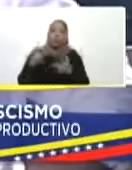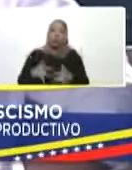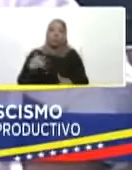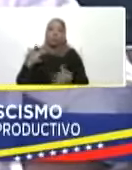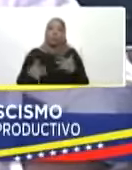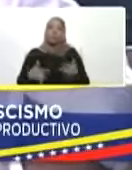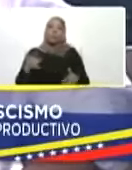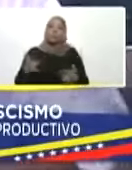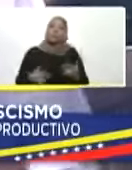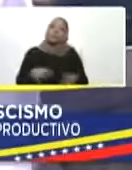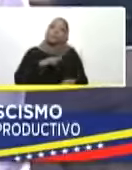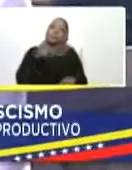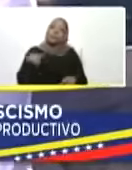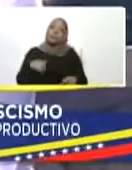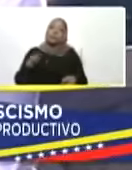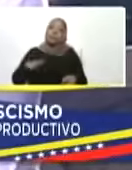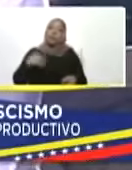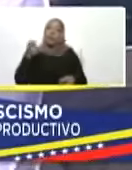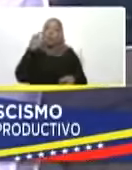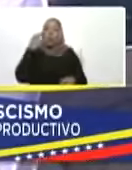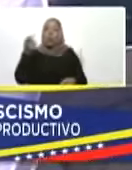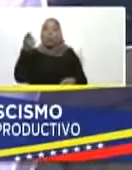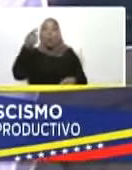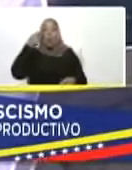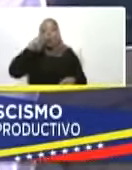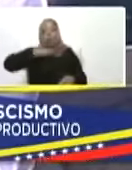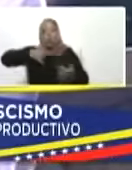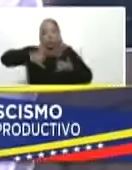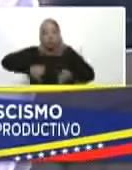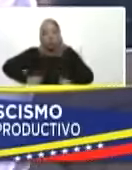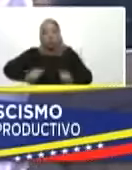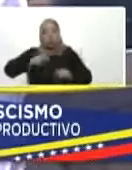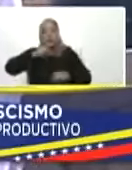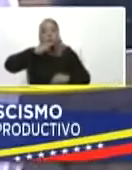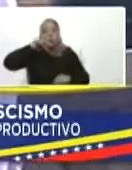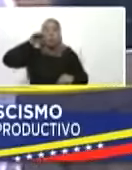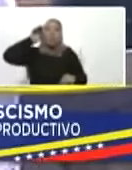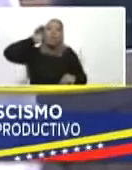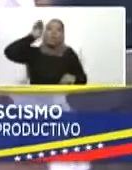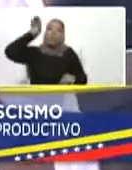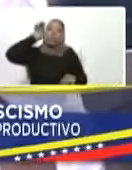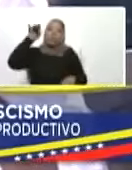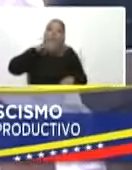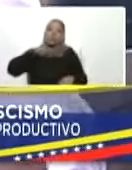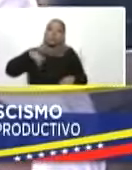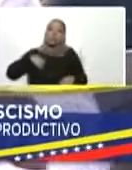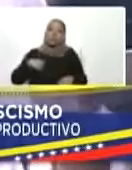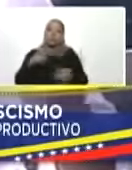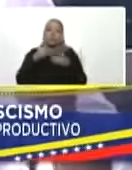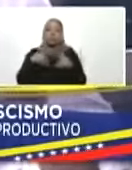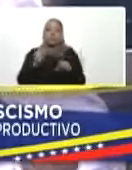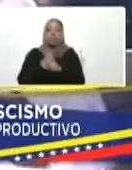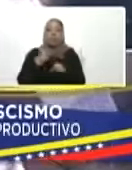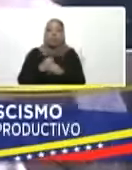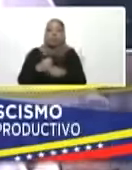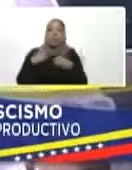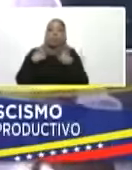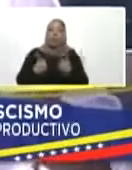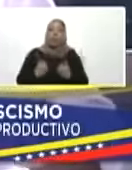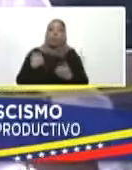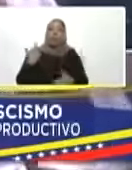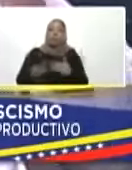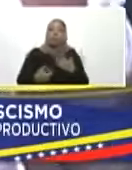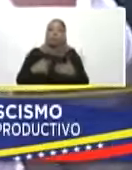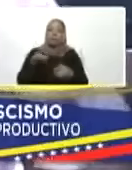tocó vivir. Nosotros podremos verle los ojos a nuestros hijos, a nuestros nietos en el futuro y decir, no nos dividimos, no nos cansamos, no